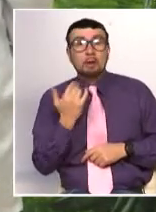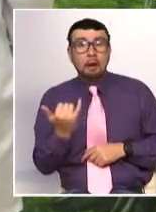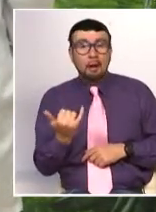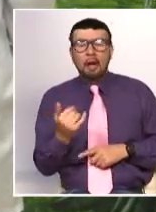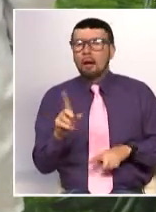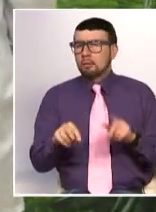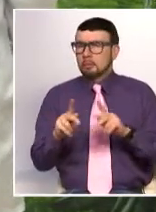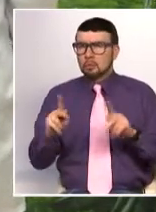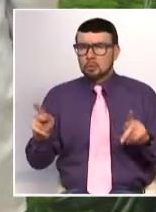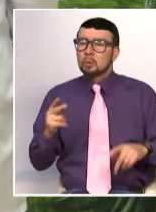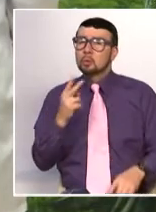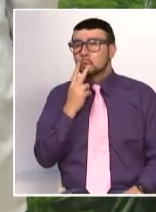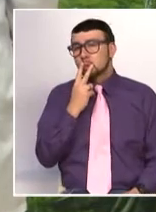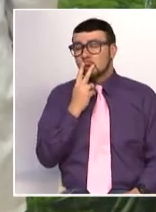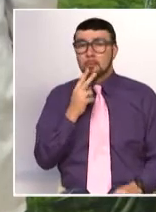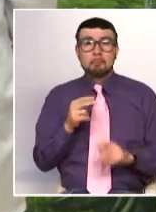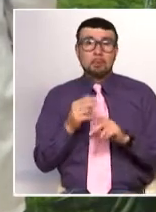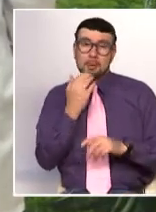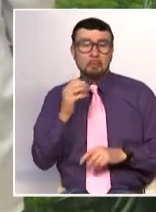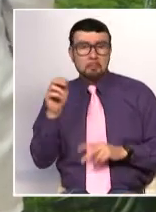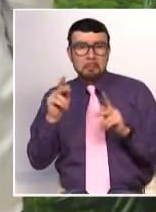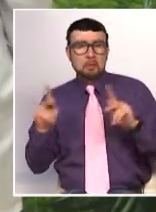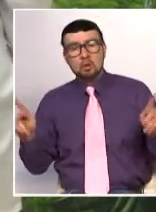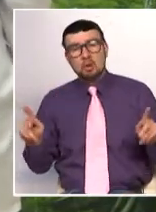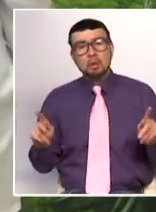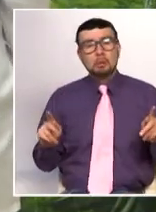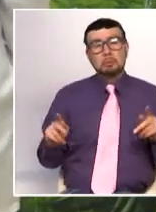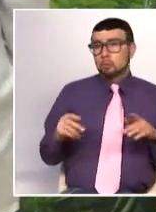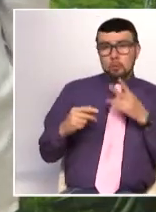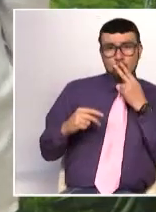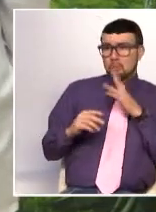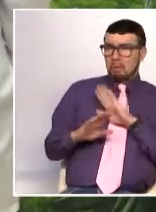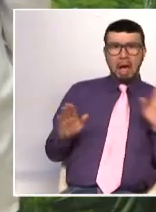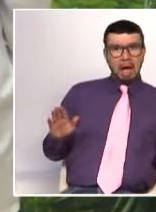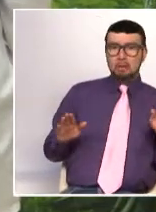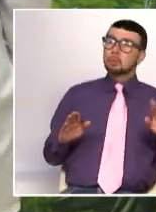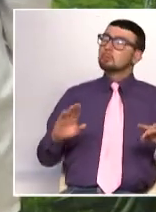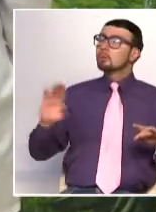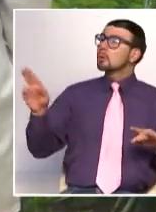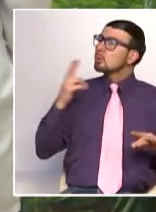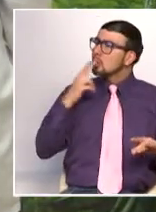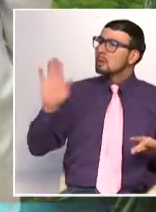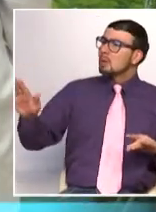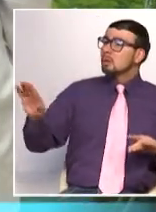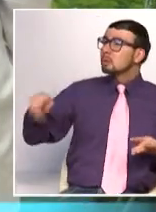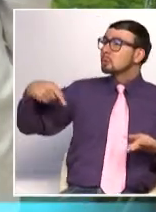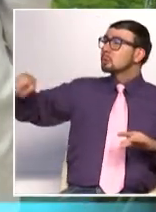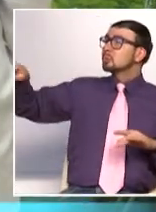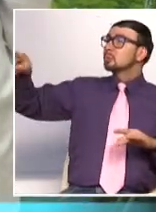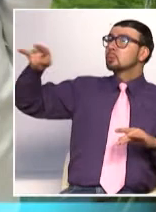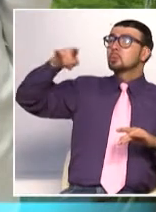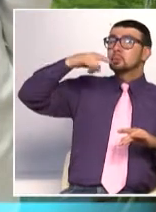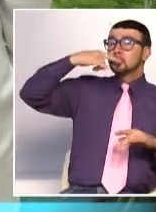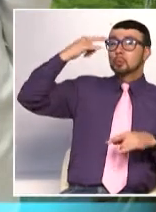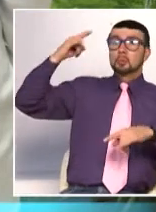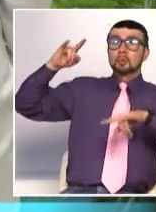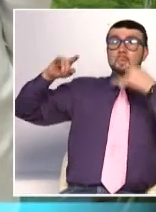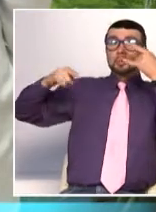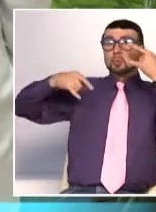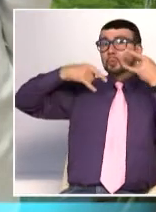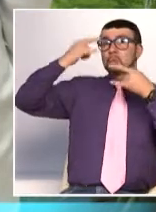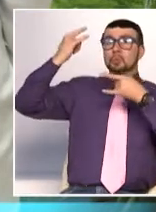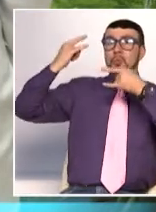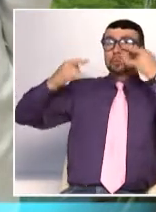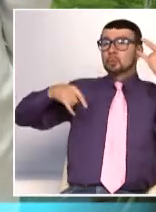que es el fumador pasivo está expuesto el doble de factor de riesgo al que lo forma porque está inhalando más cantidad